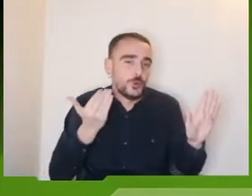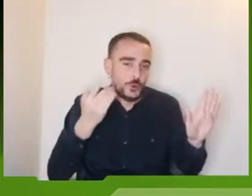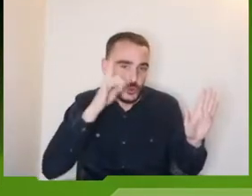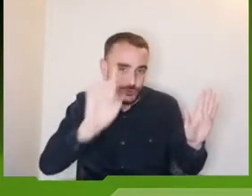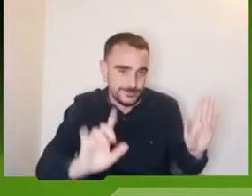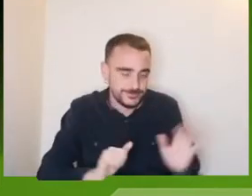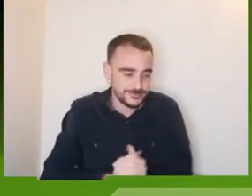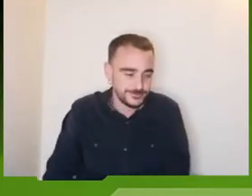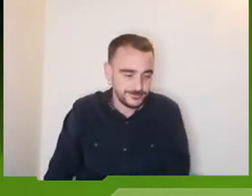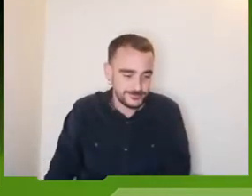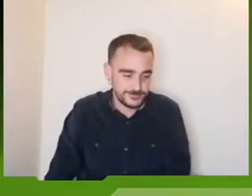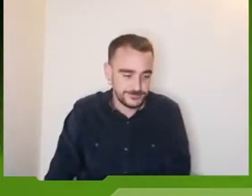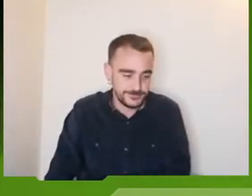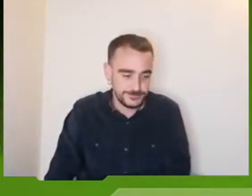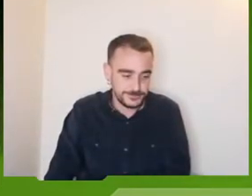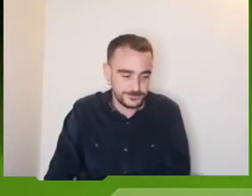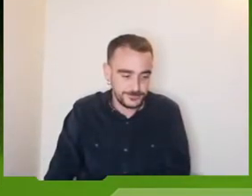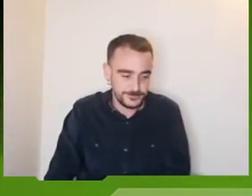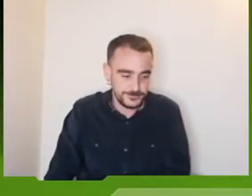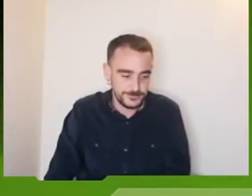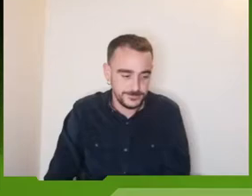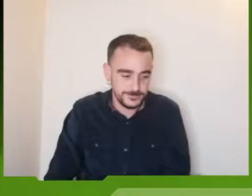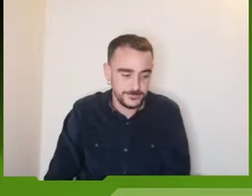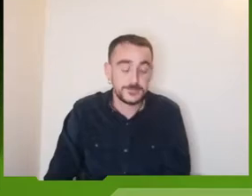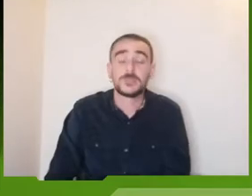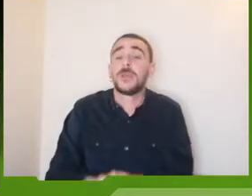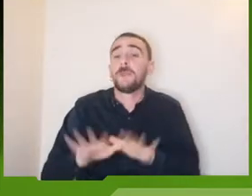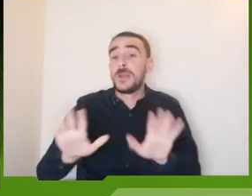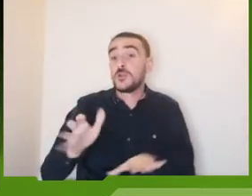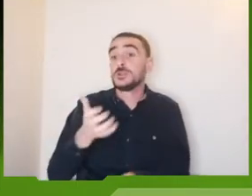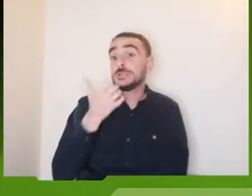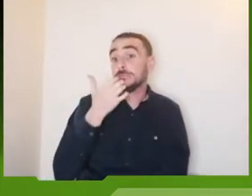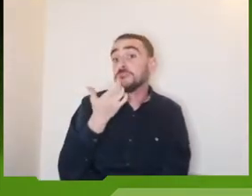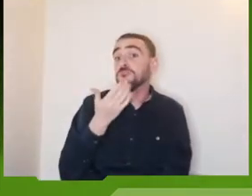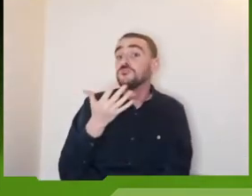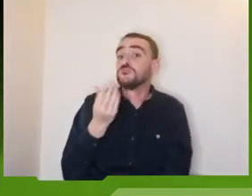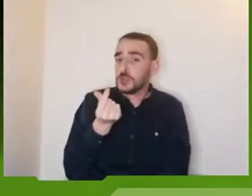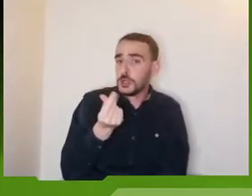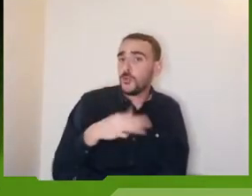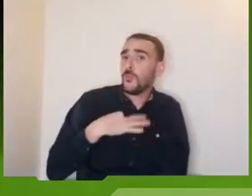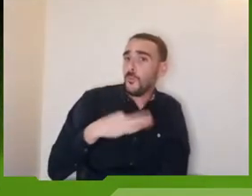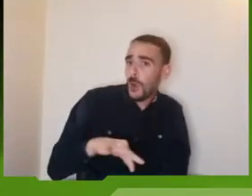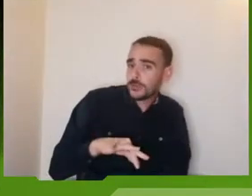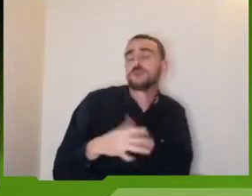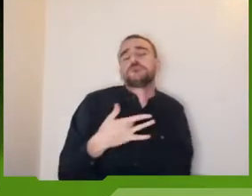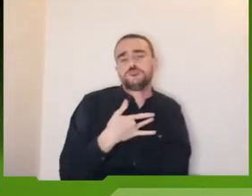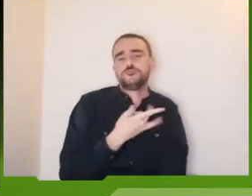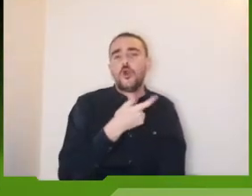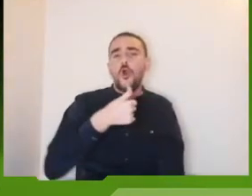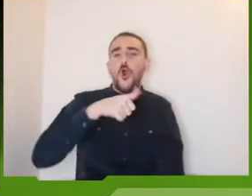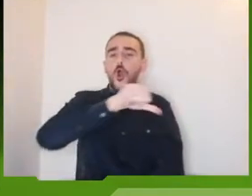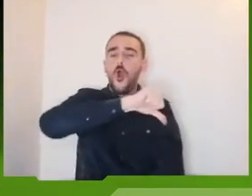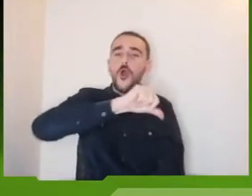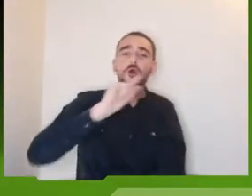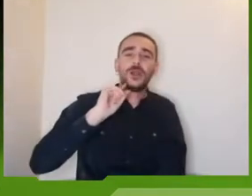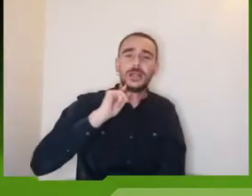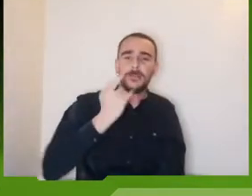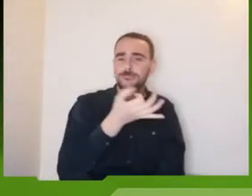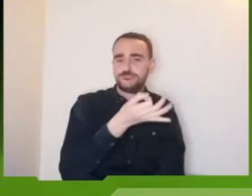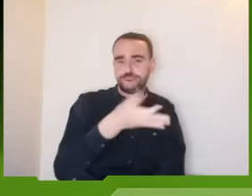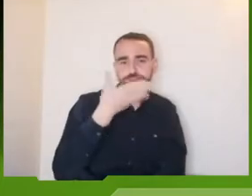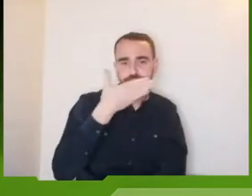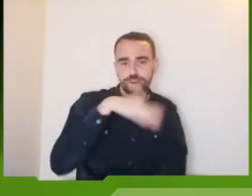en la de oliva está genial. Vale, qué ilusión me